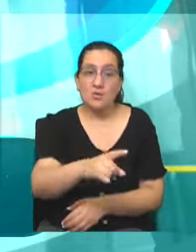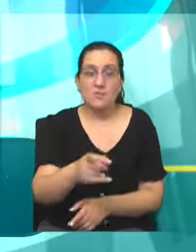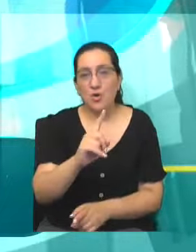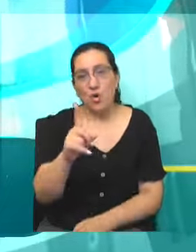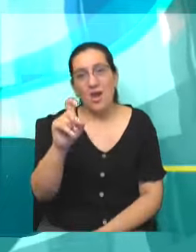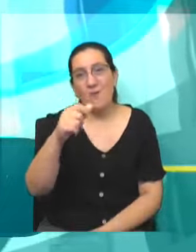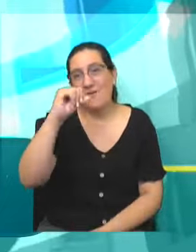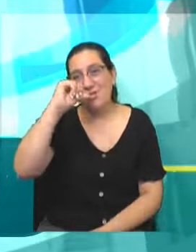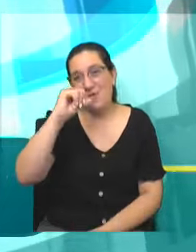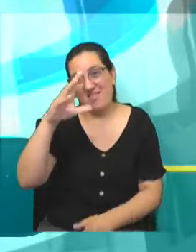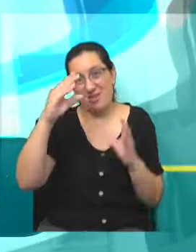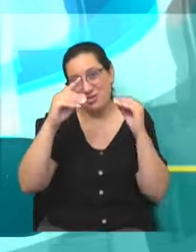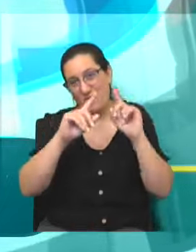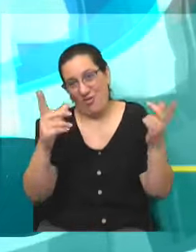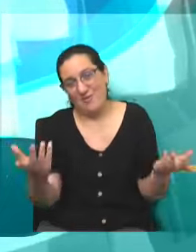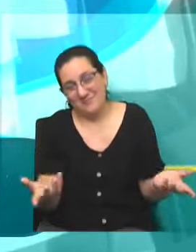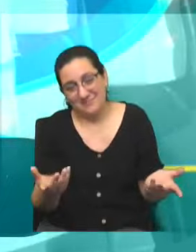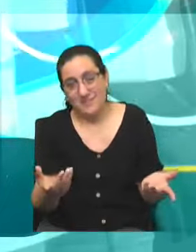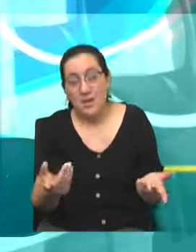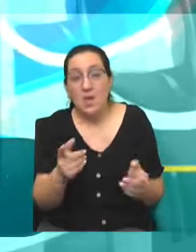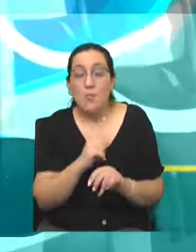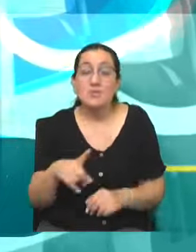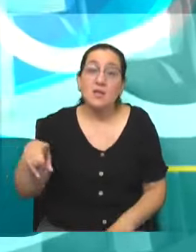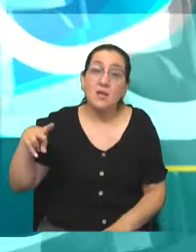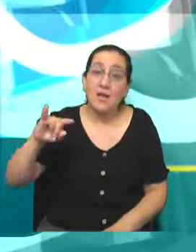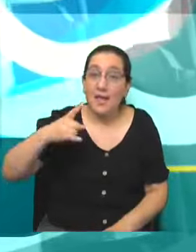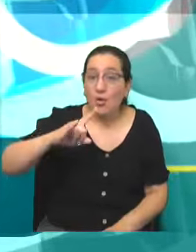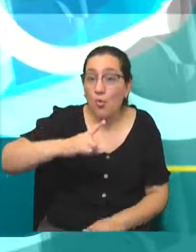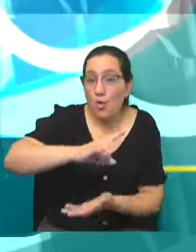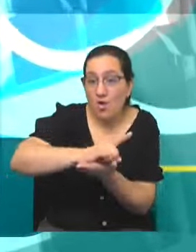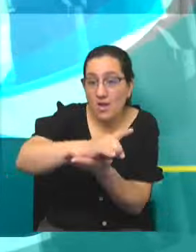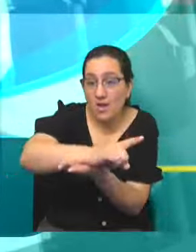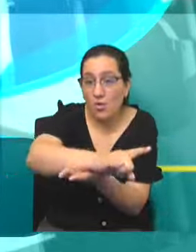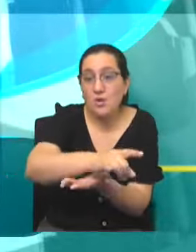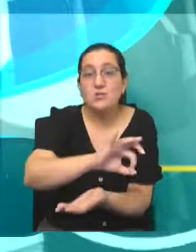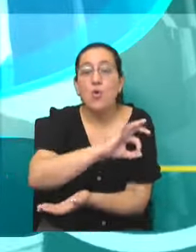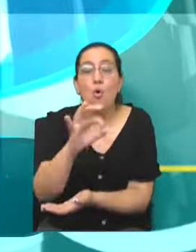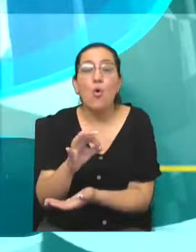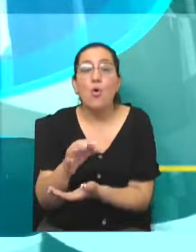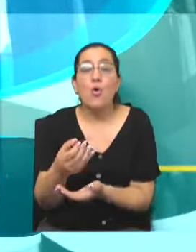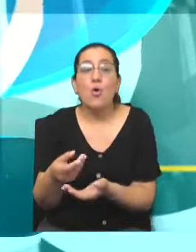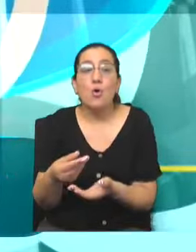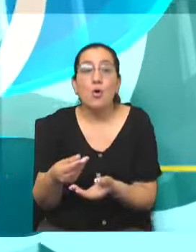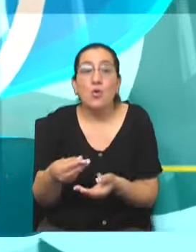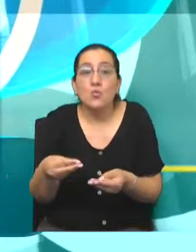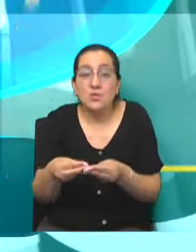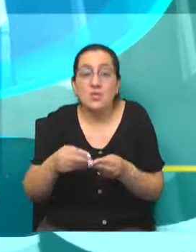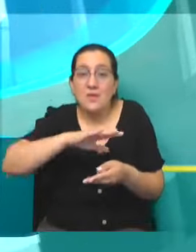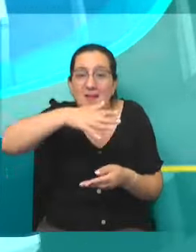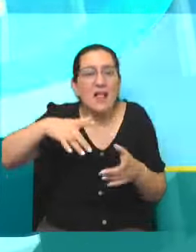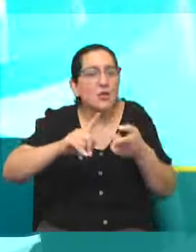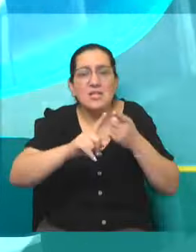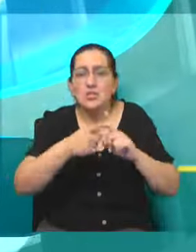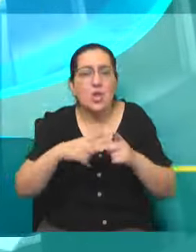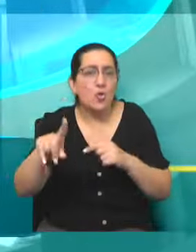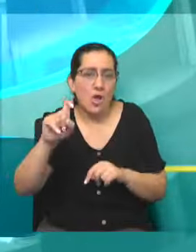No, puede ser un vasito de agua, pueden ser caracoles, pueden ser conchitas de mar, ¿está? Algo asociado al agua.